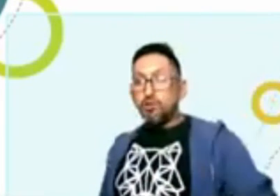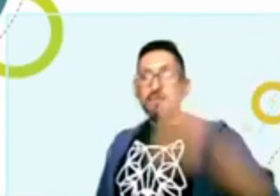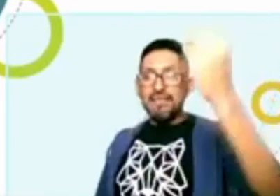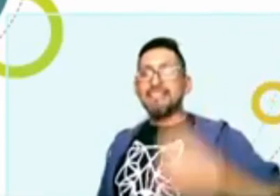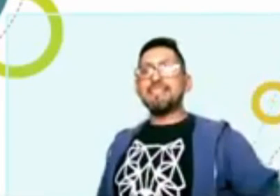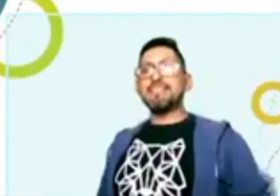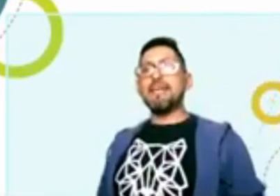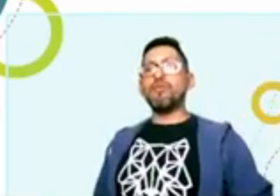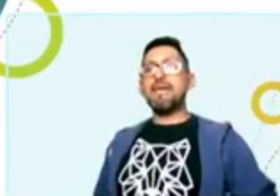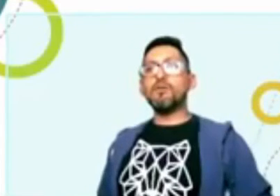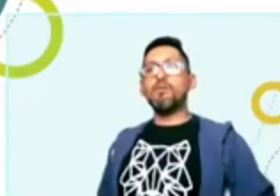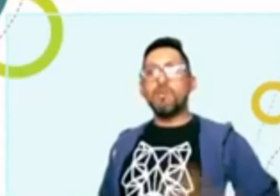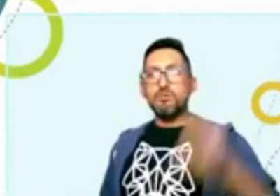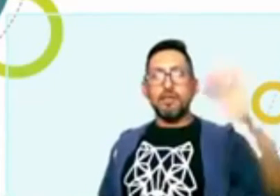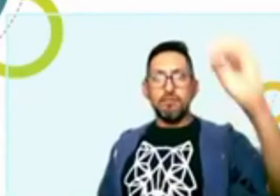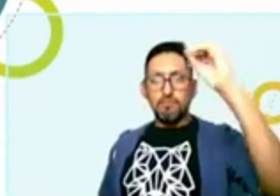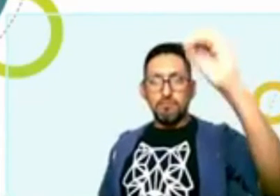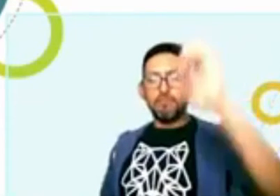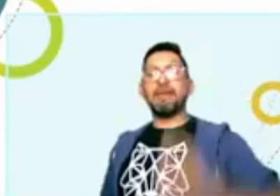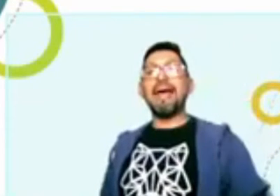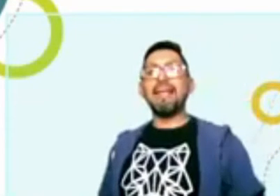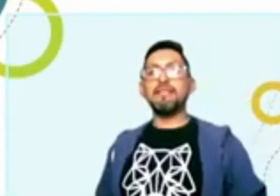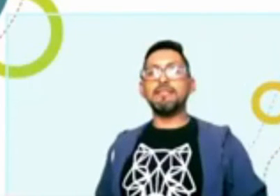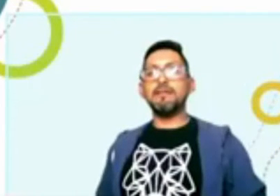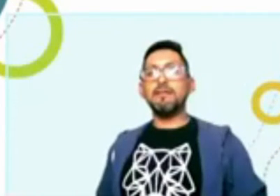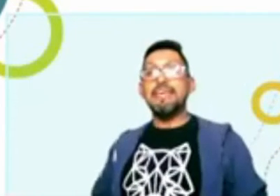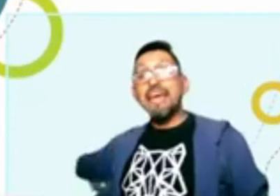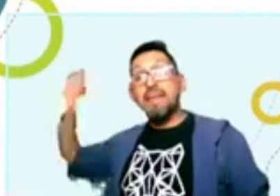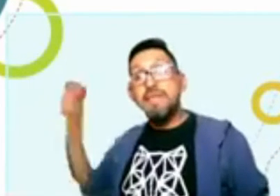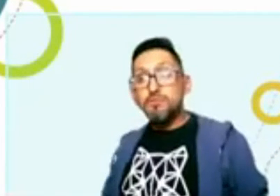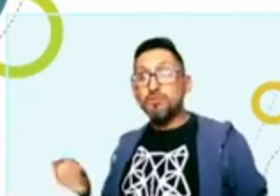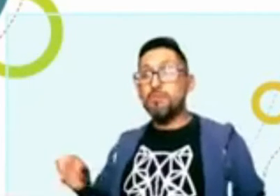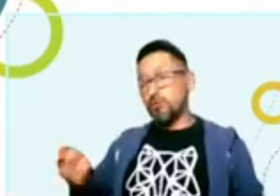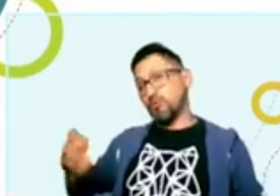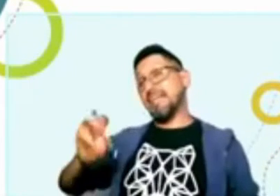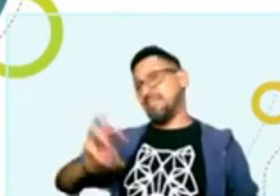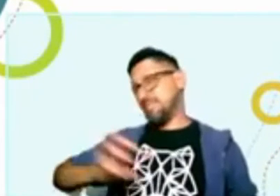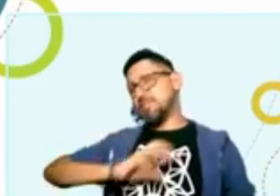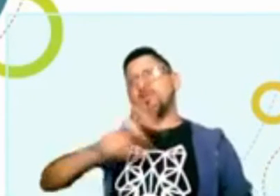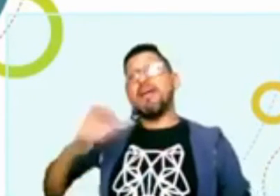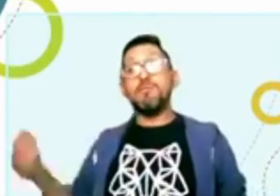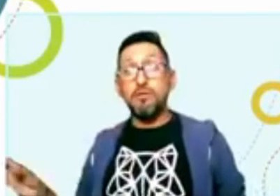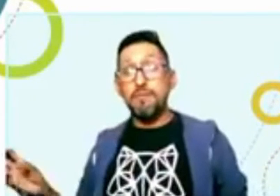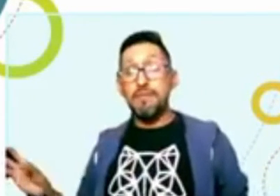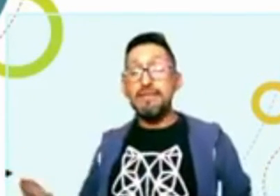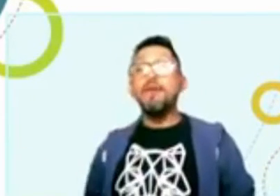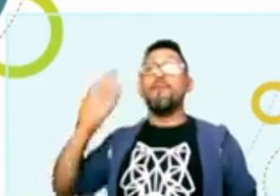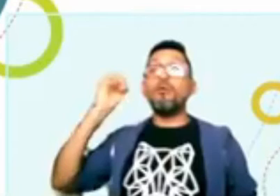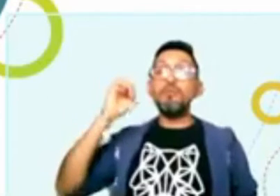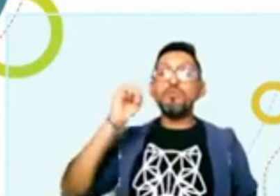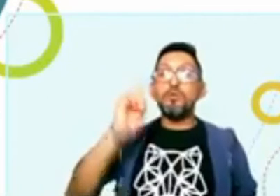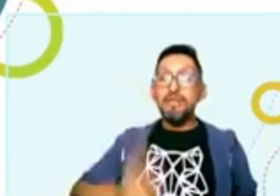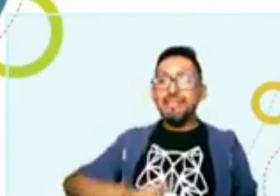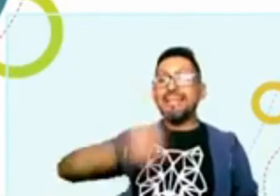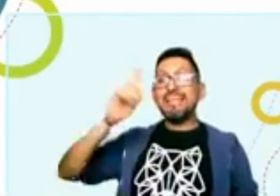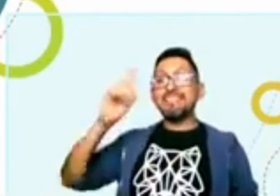la posibilidad de desarrollarse como persona garantizada, y que al mismo tiempo nos garanticemos que no le hagamos daño al ambiente,